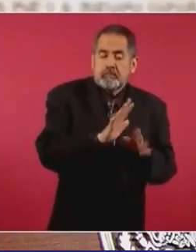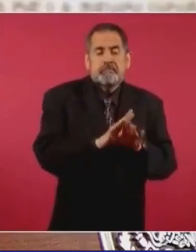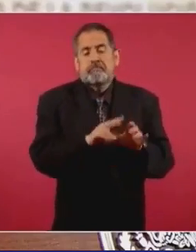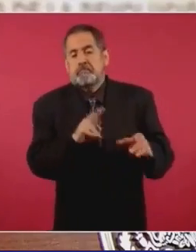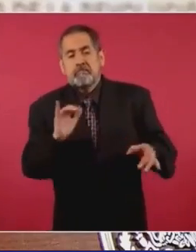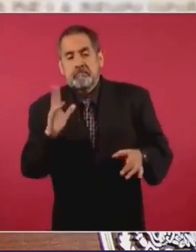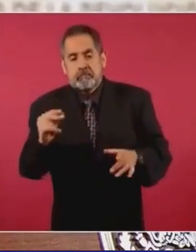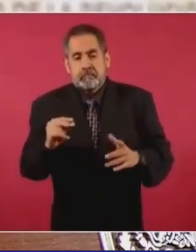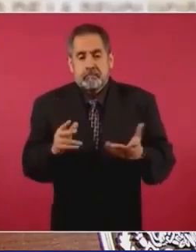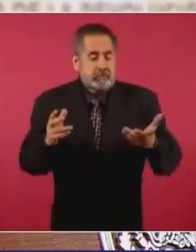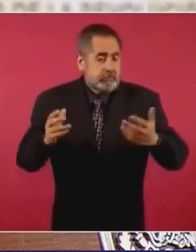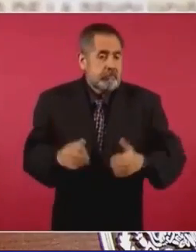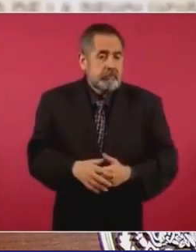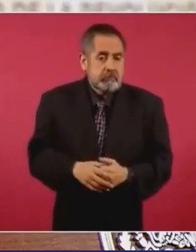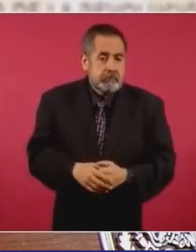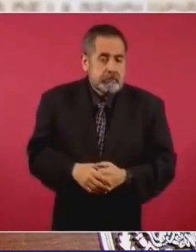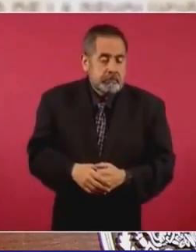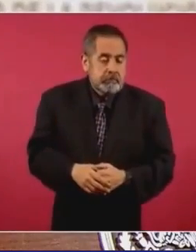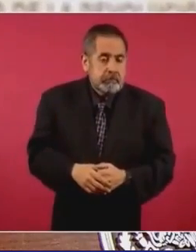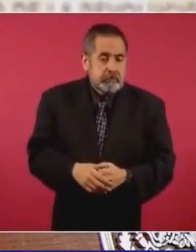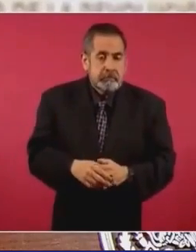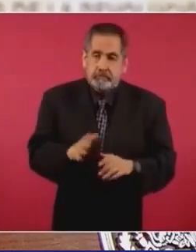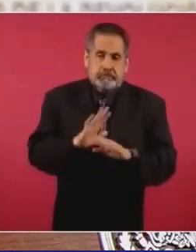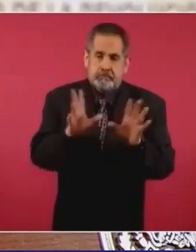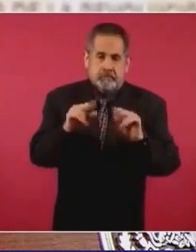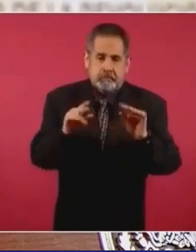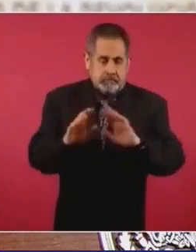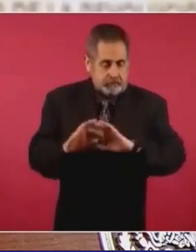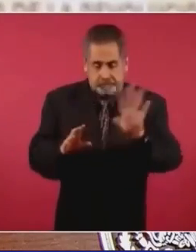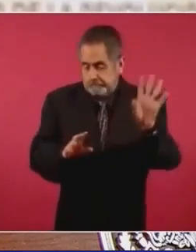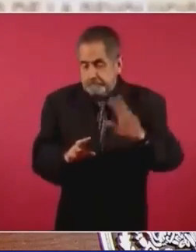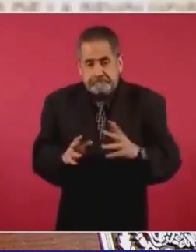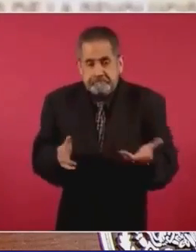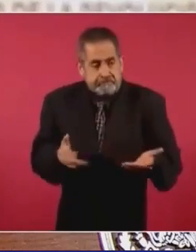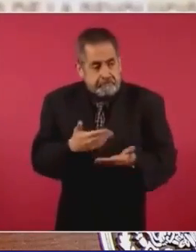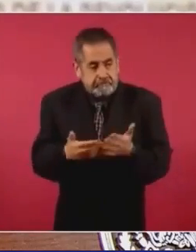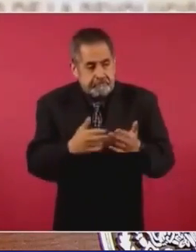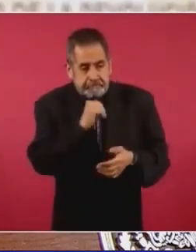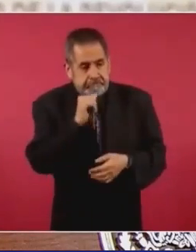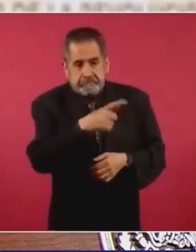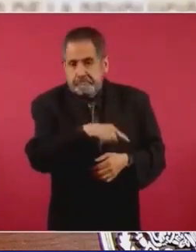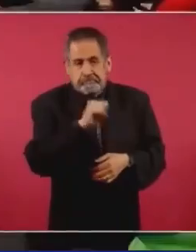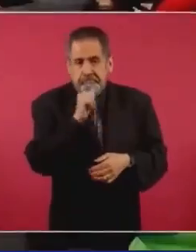¿sí? ¿Sí? Pero ya no, no, no, no, no, no, no, no.